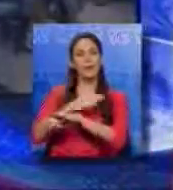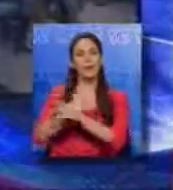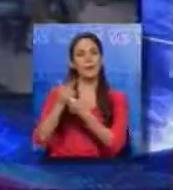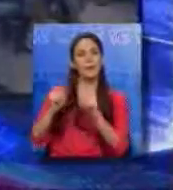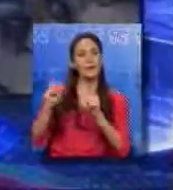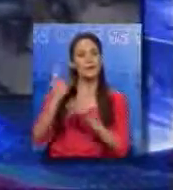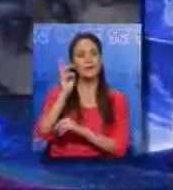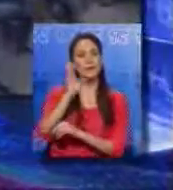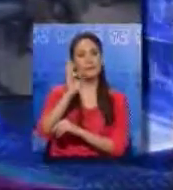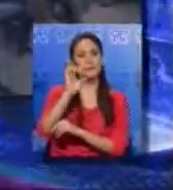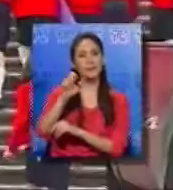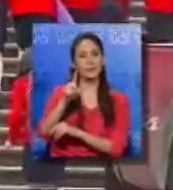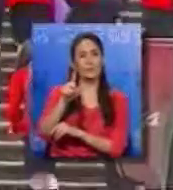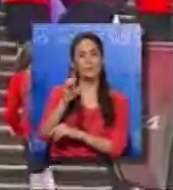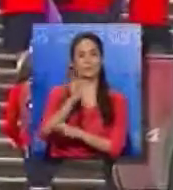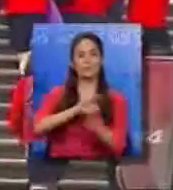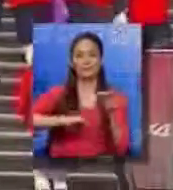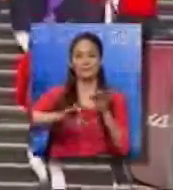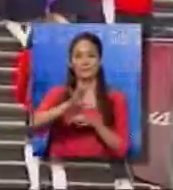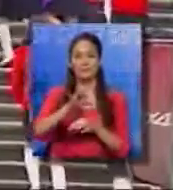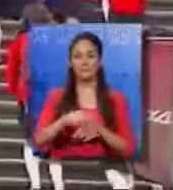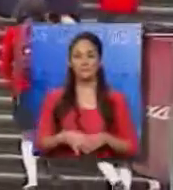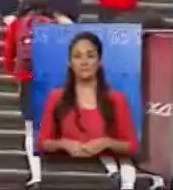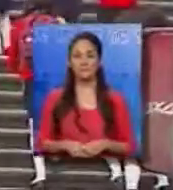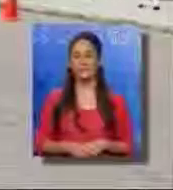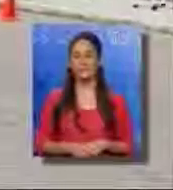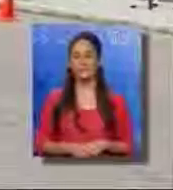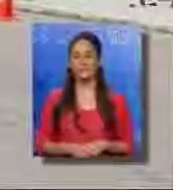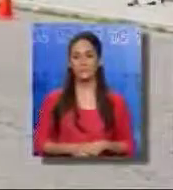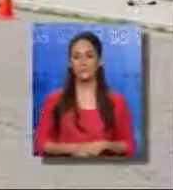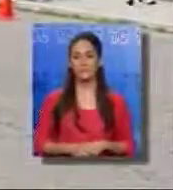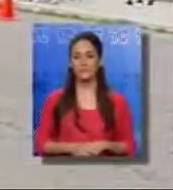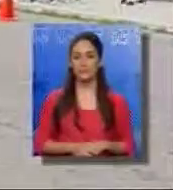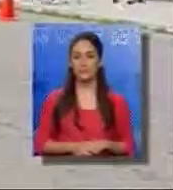del 6 y 7 de julio. María Elizabeth Plaza, TC Televisión.